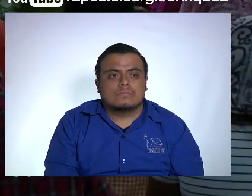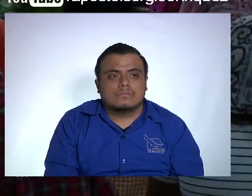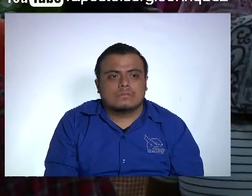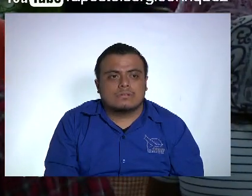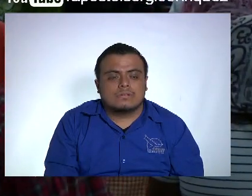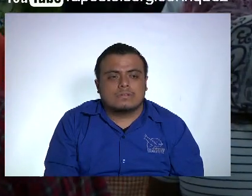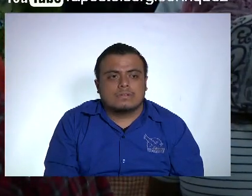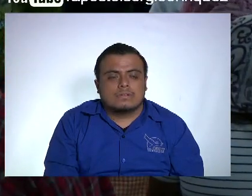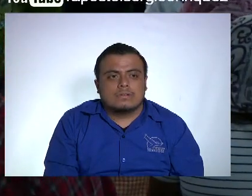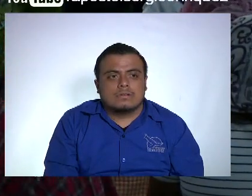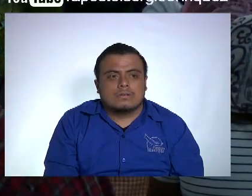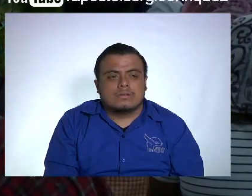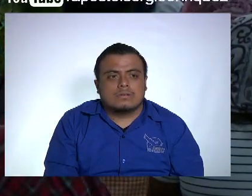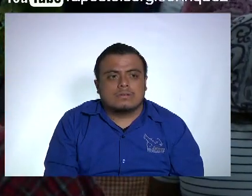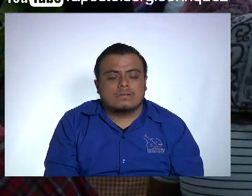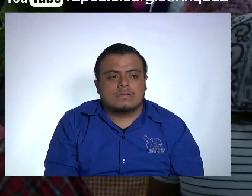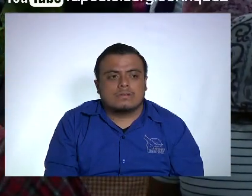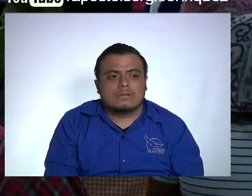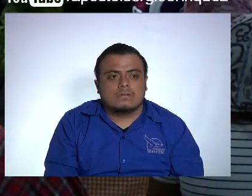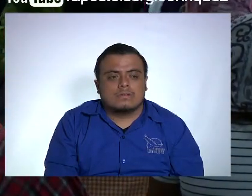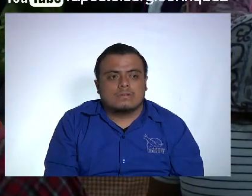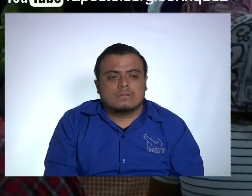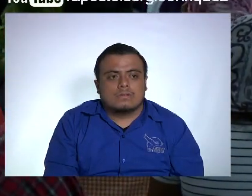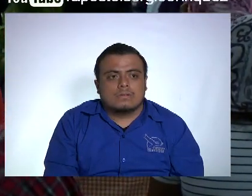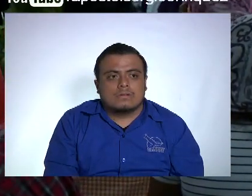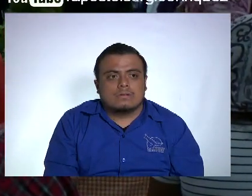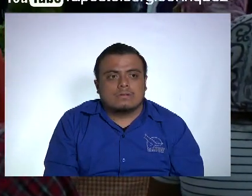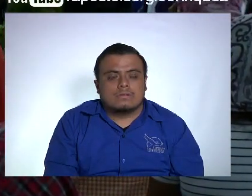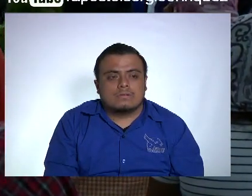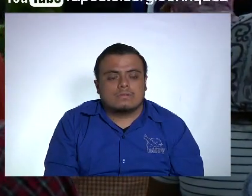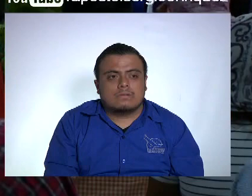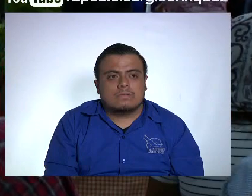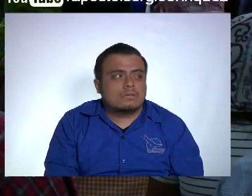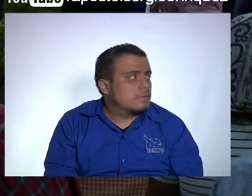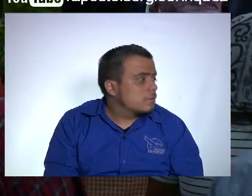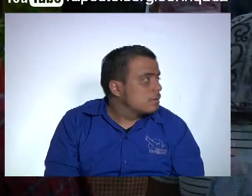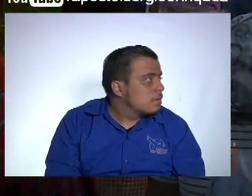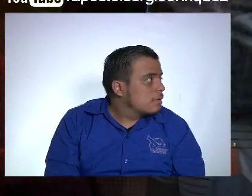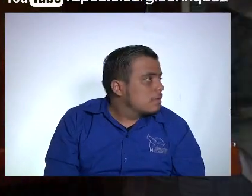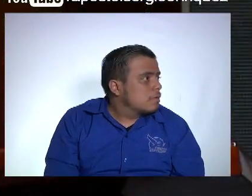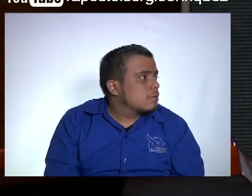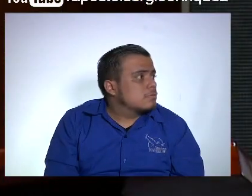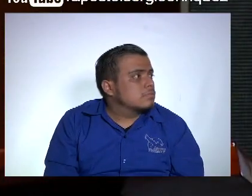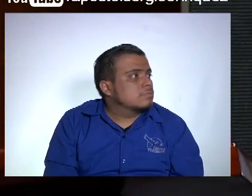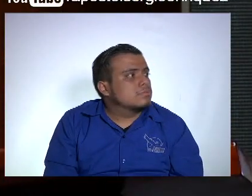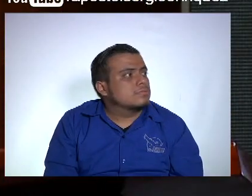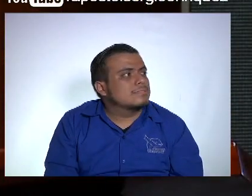Pues hermano, no, si aún se encuentra recibiendo,